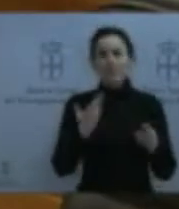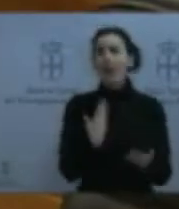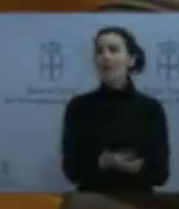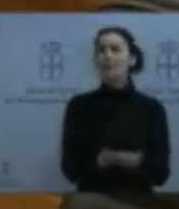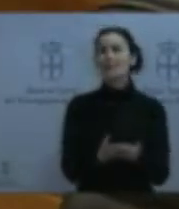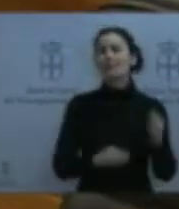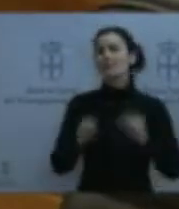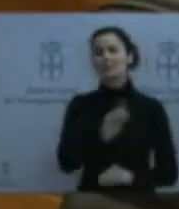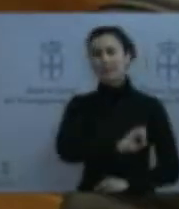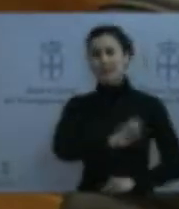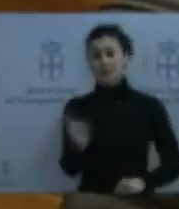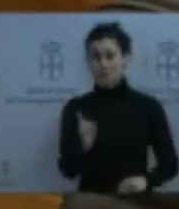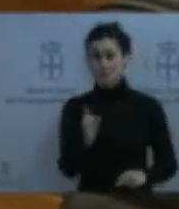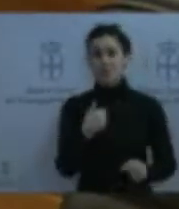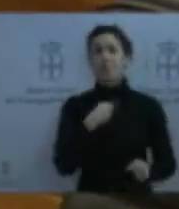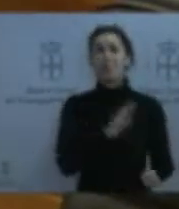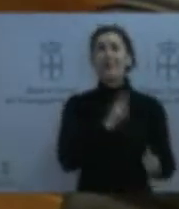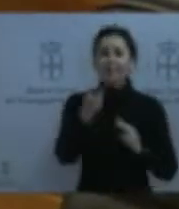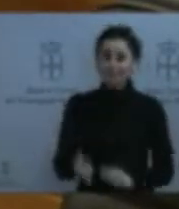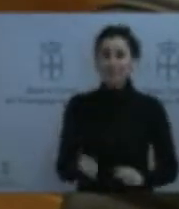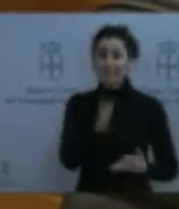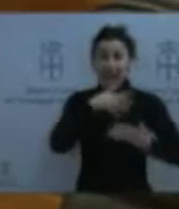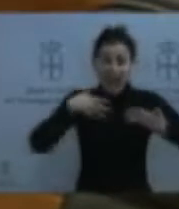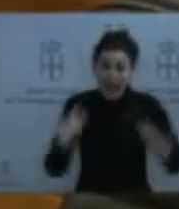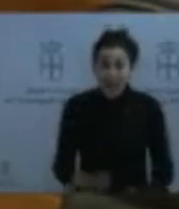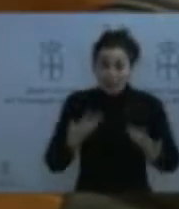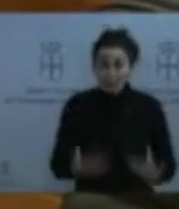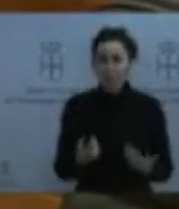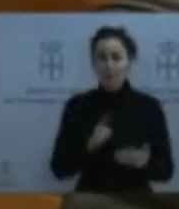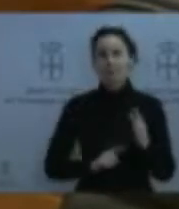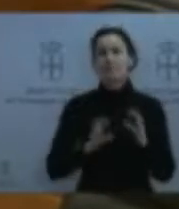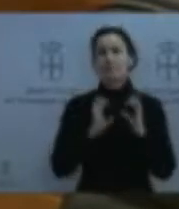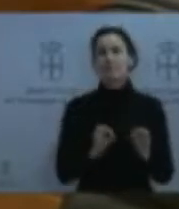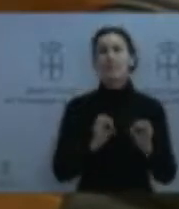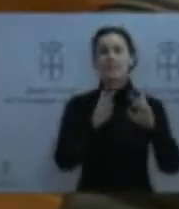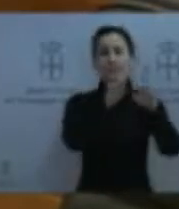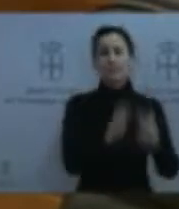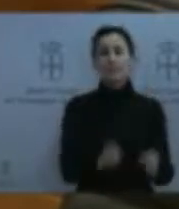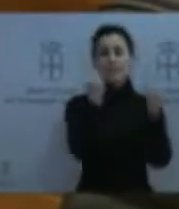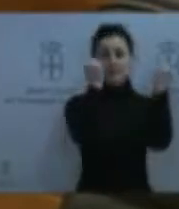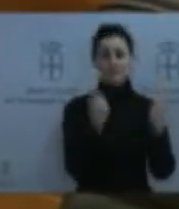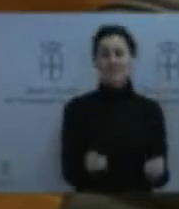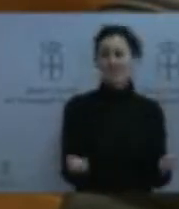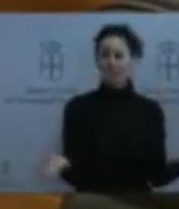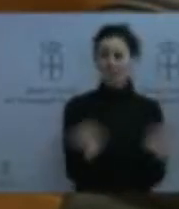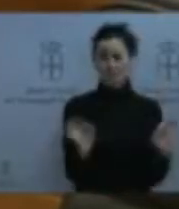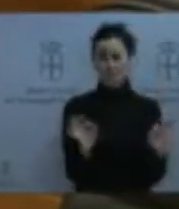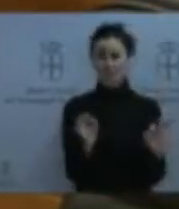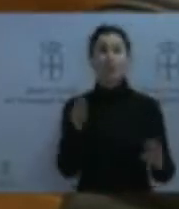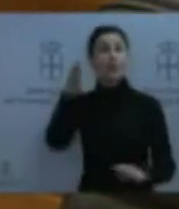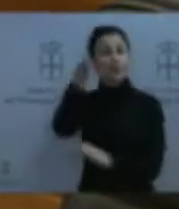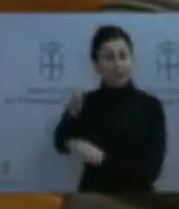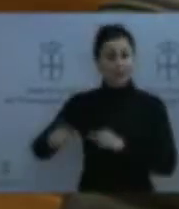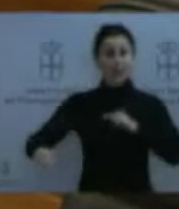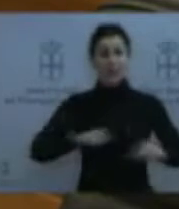hoy ni especialista se dirigió a la Dirección General para manifestar su alarmismo ante la ejecución de este